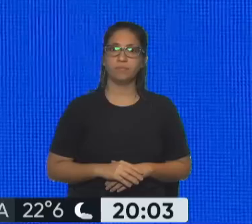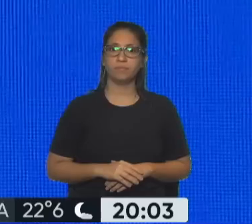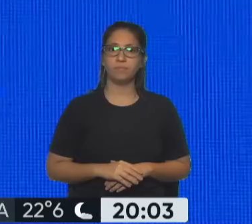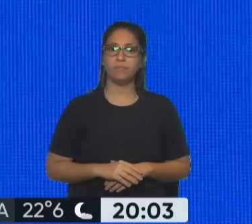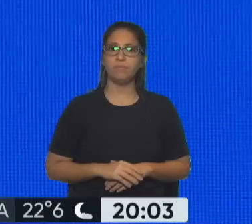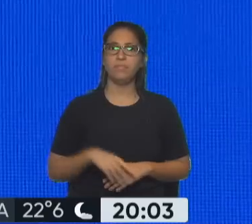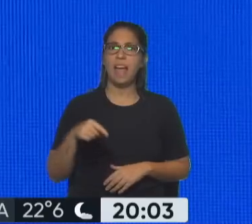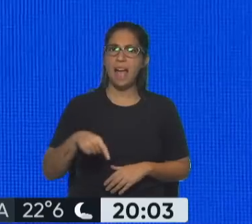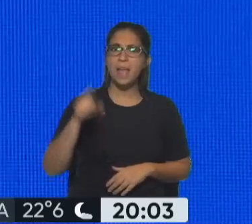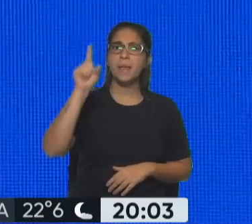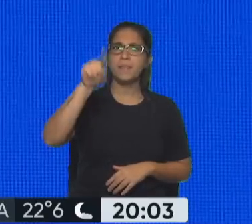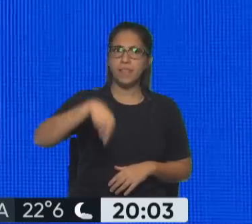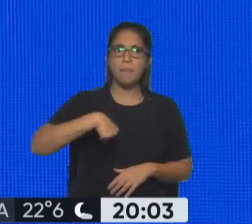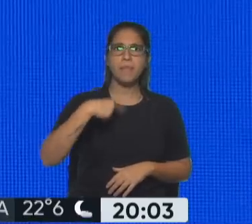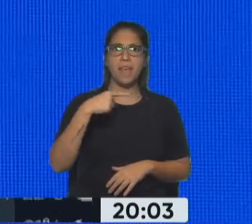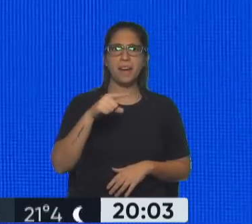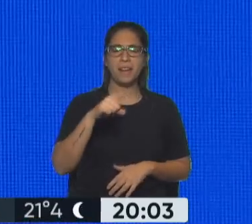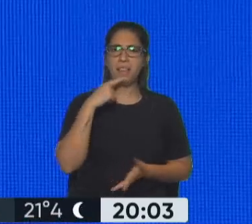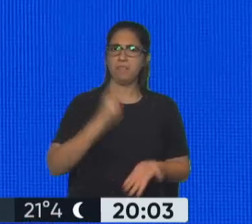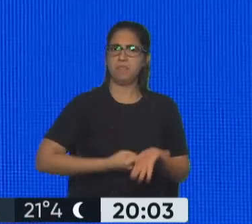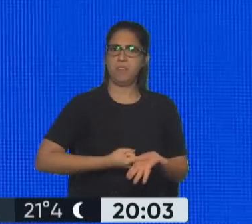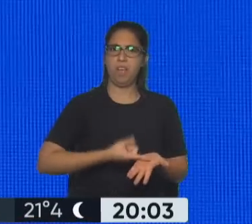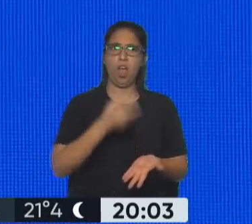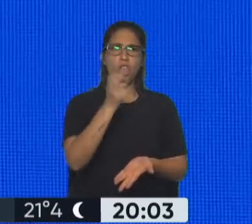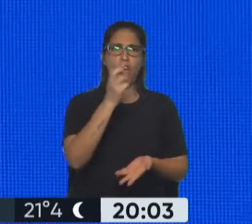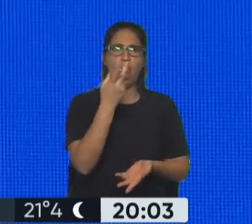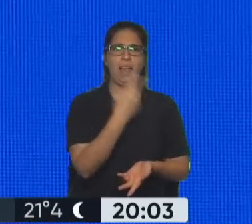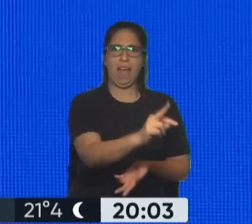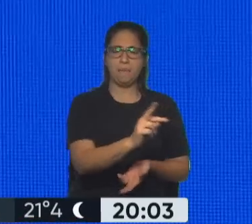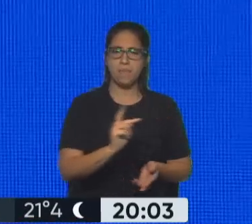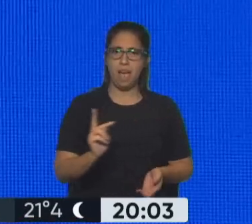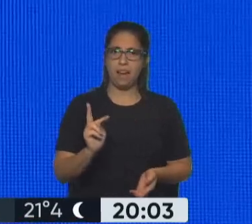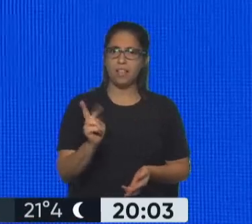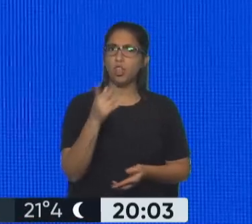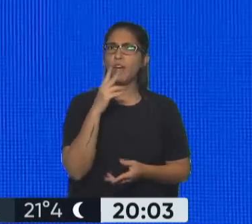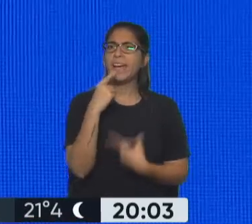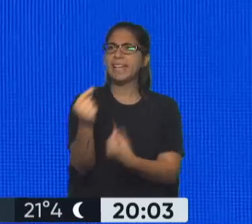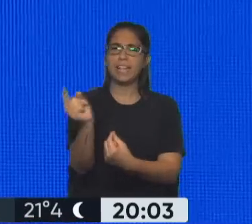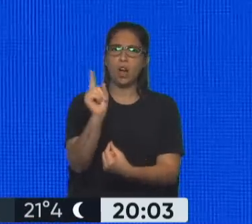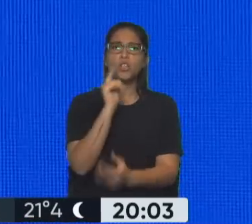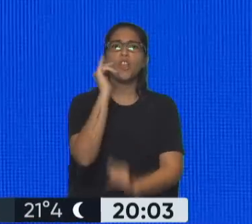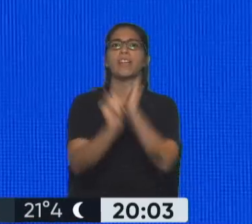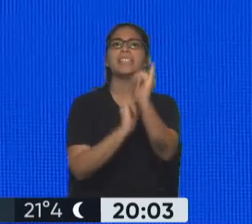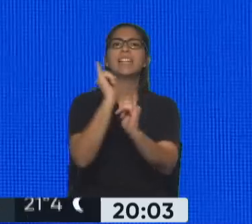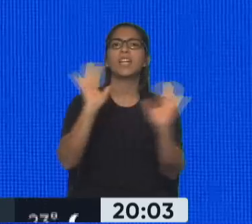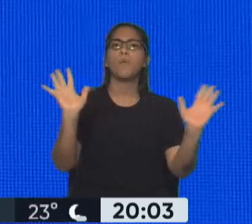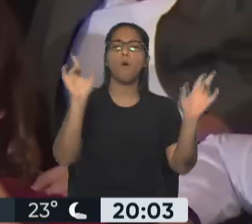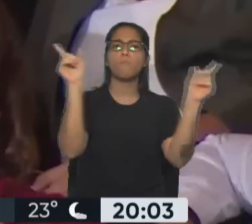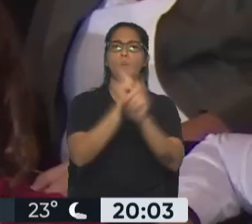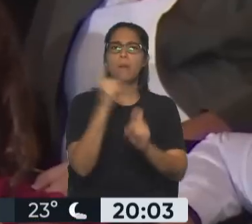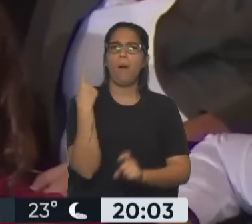también elegían dolarizarse. No es una crítica, es una descripción de los problemas.